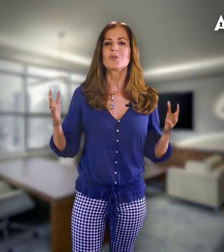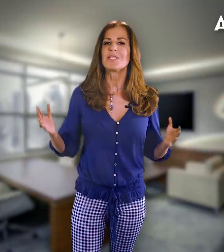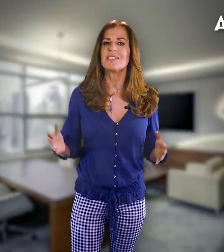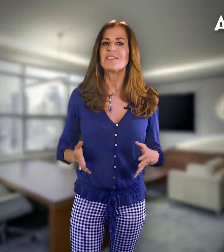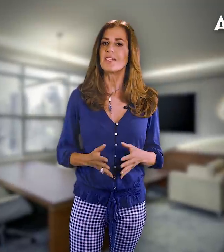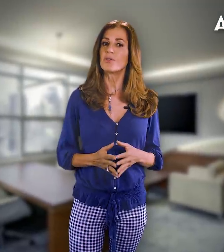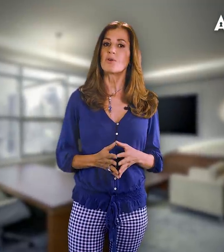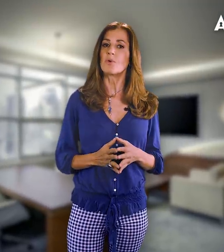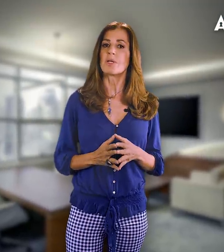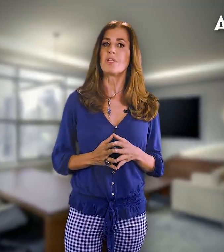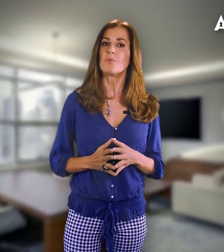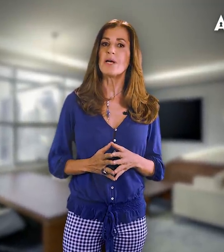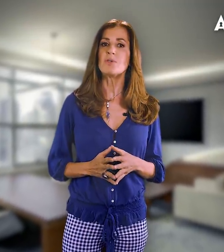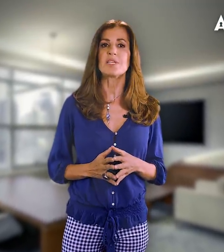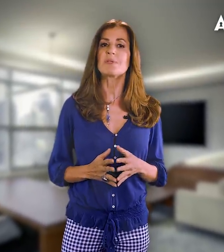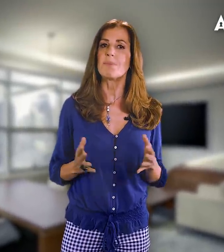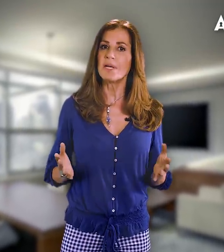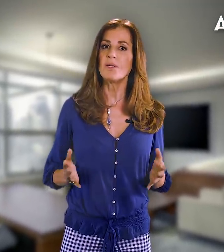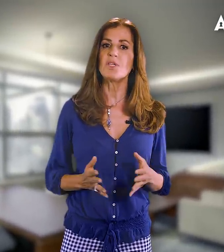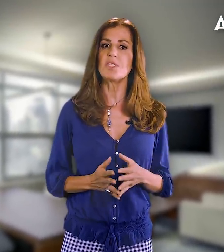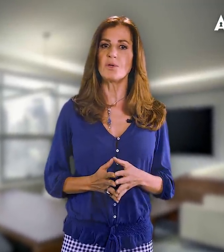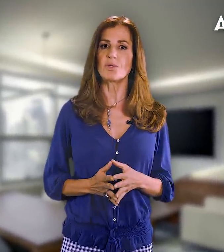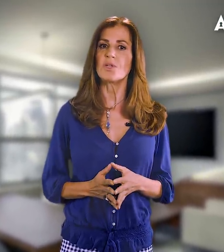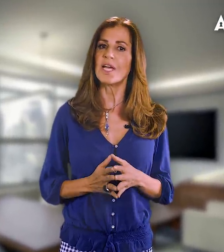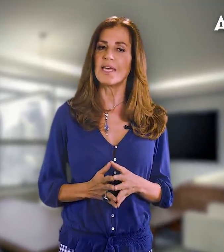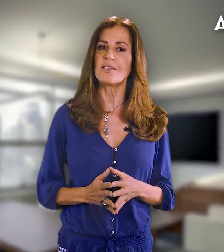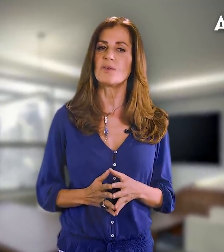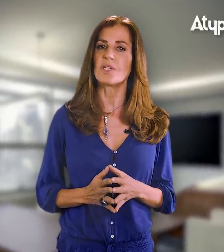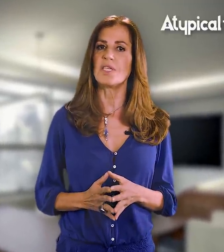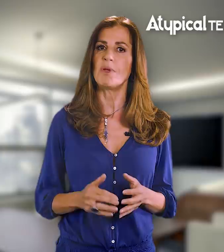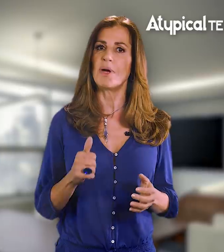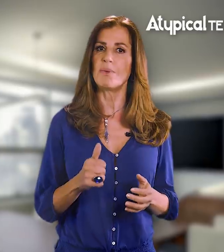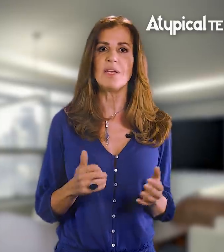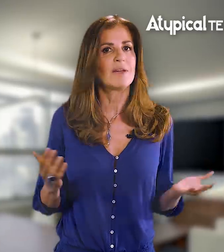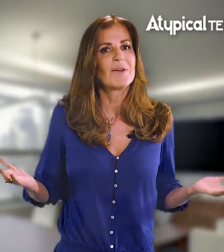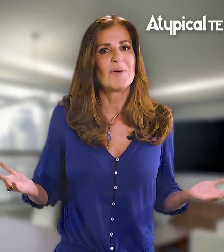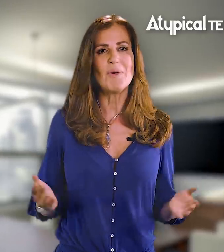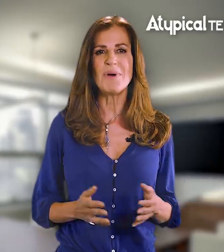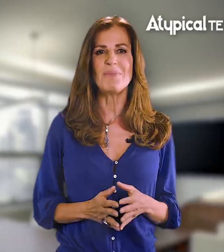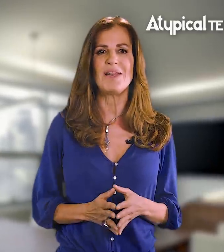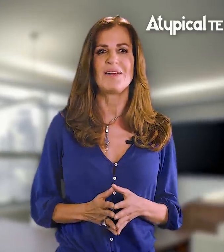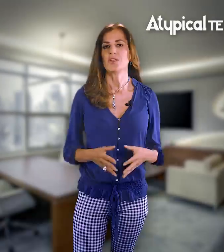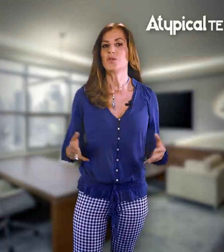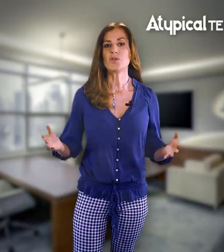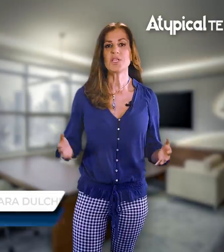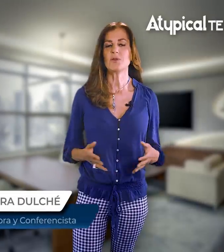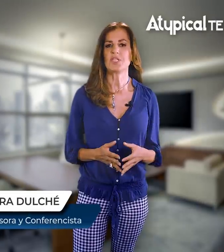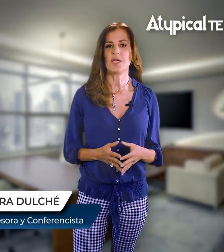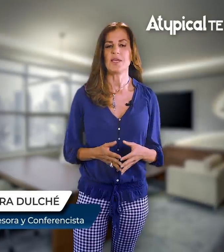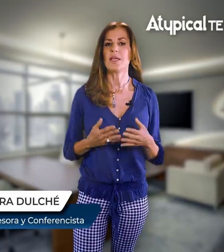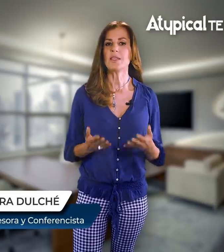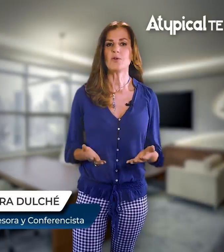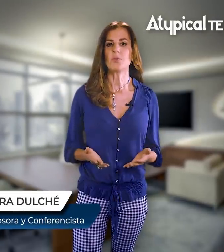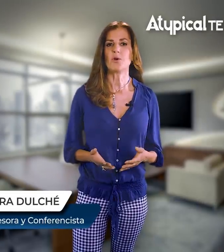Aprende los sorprendentes secretos del comportamiento humano y serás más empático y exitoso, ya que este nos exhibe para bien o para mal. Yo soy Sara